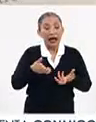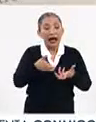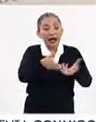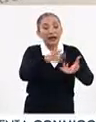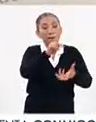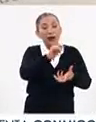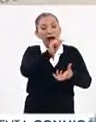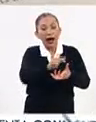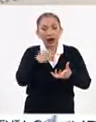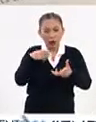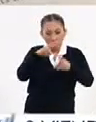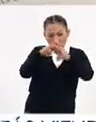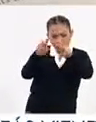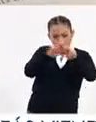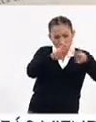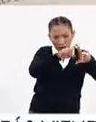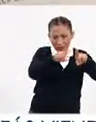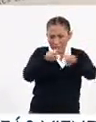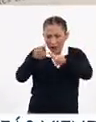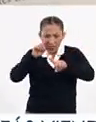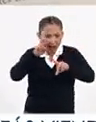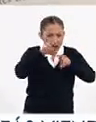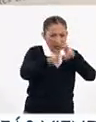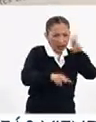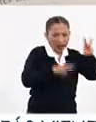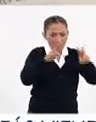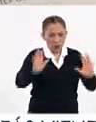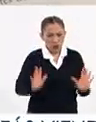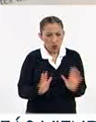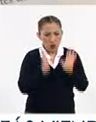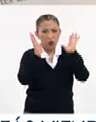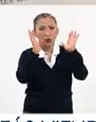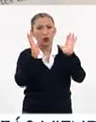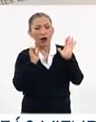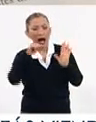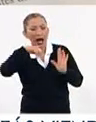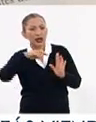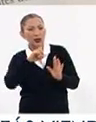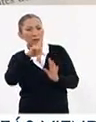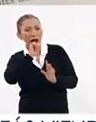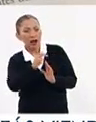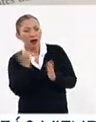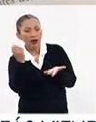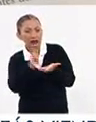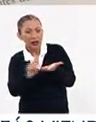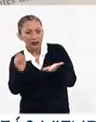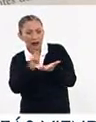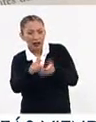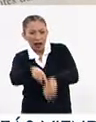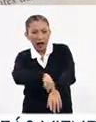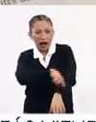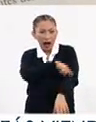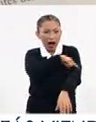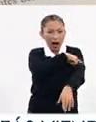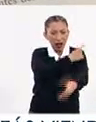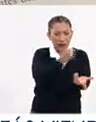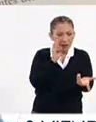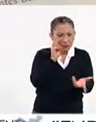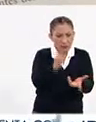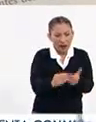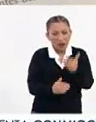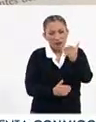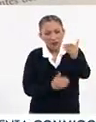Paja, prisma coruscante, alef intempestivo, alef anómalo, tinta longitudinal, sanguaza en la